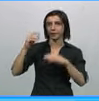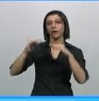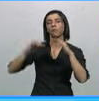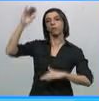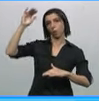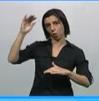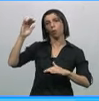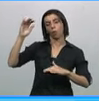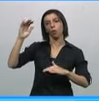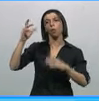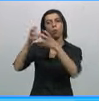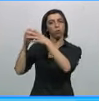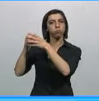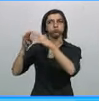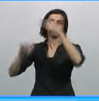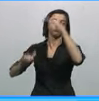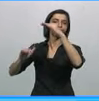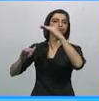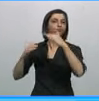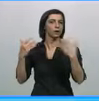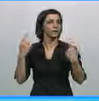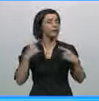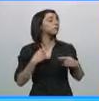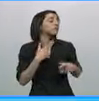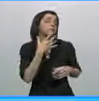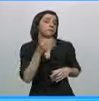el fútbol argentino es muy competitivo, es un fútbol